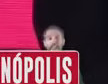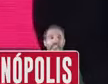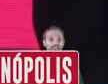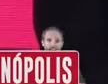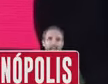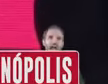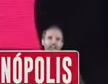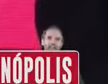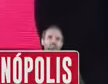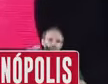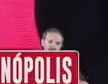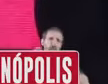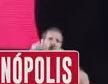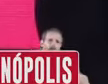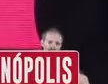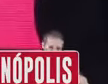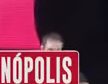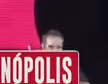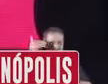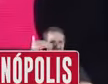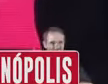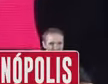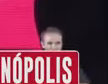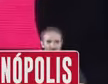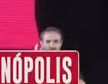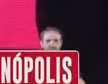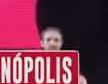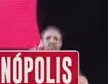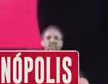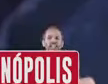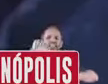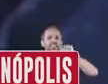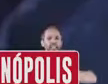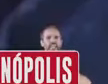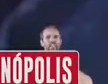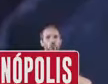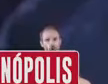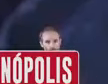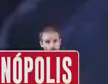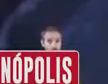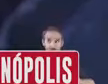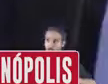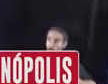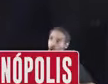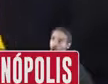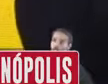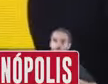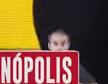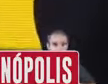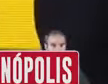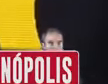decididamente en la etapa y en la era de la ciencia y la tecnología a mí me fascinó